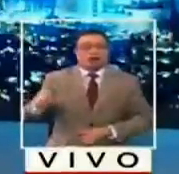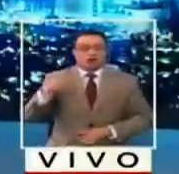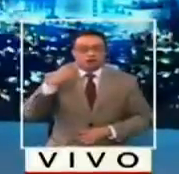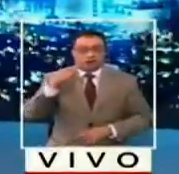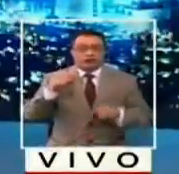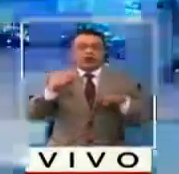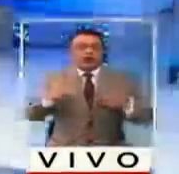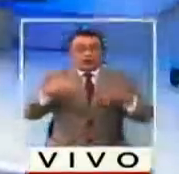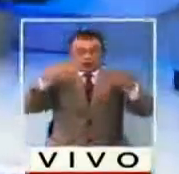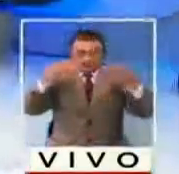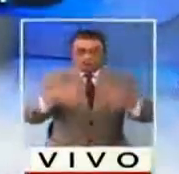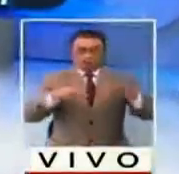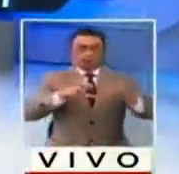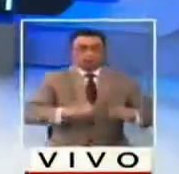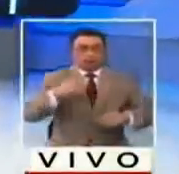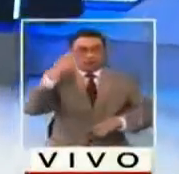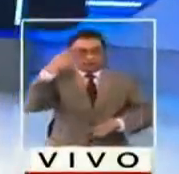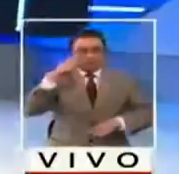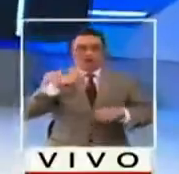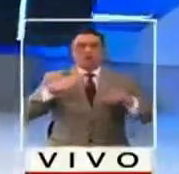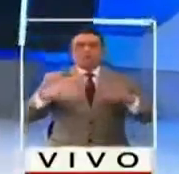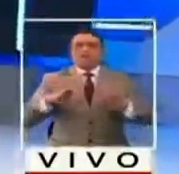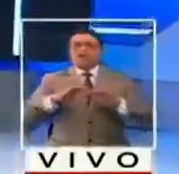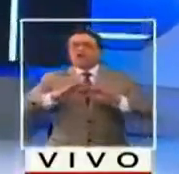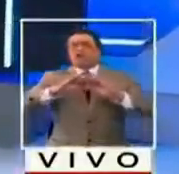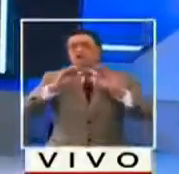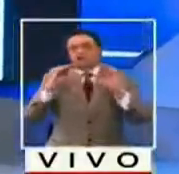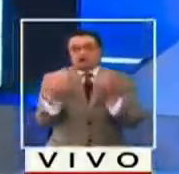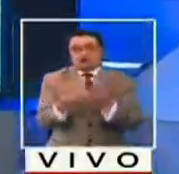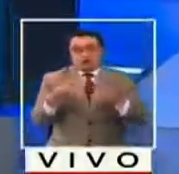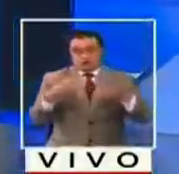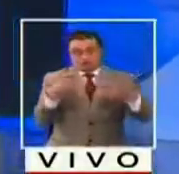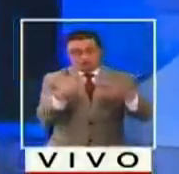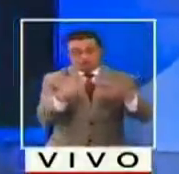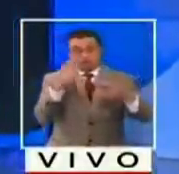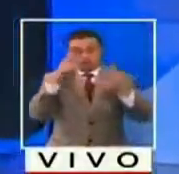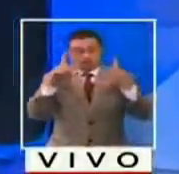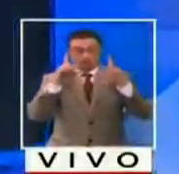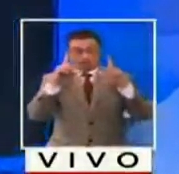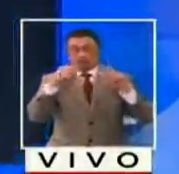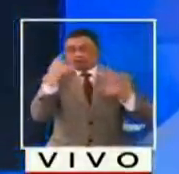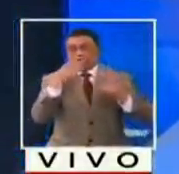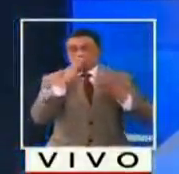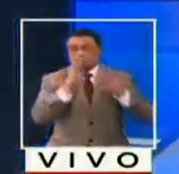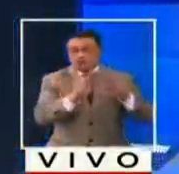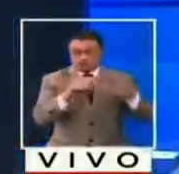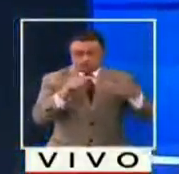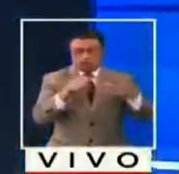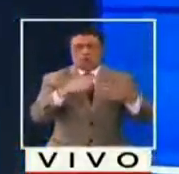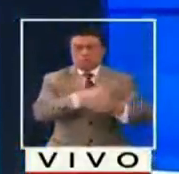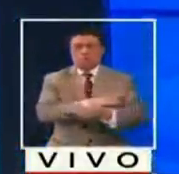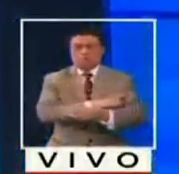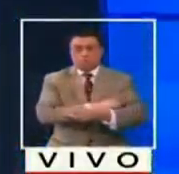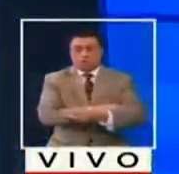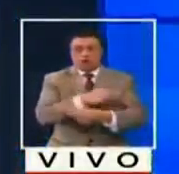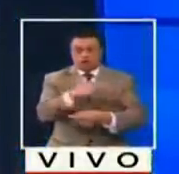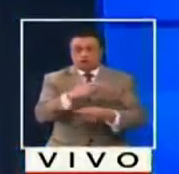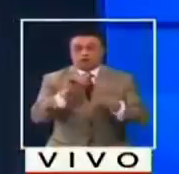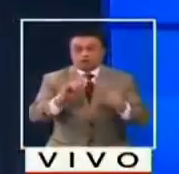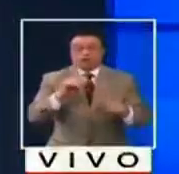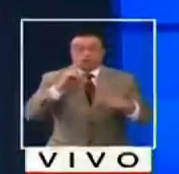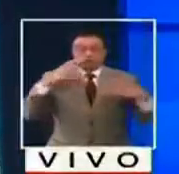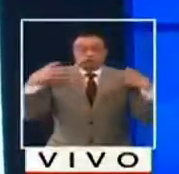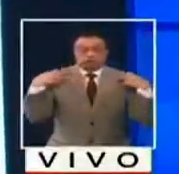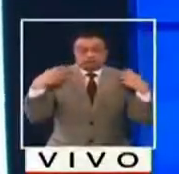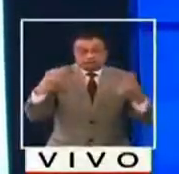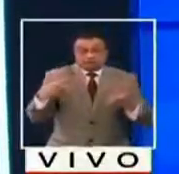la presidencia, pero perdió todo lo demás. Perdió prestigio, legitimidad y el poder, sin los cuales su